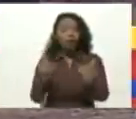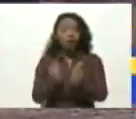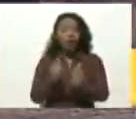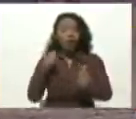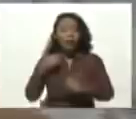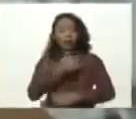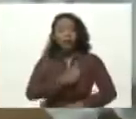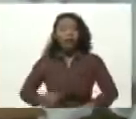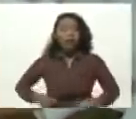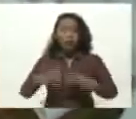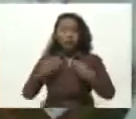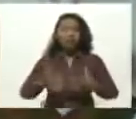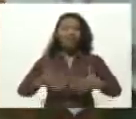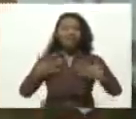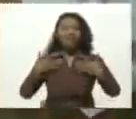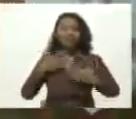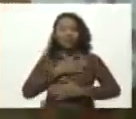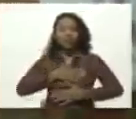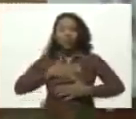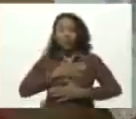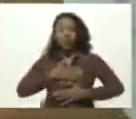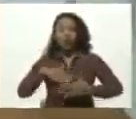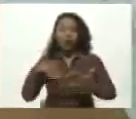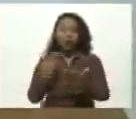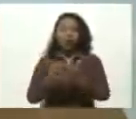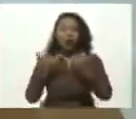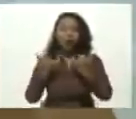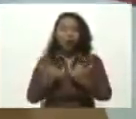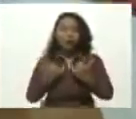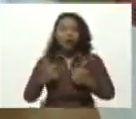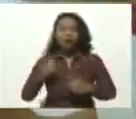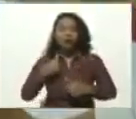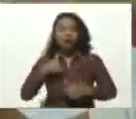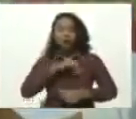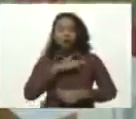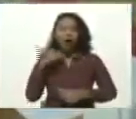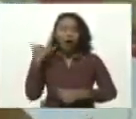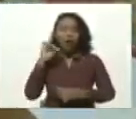mucha alegría, con mucha satisfacción, que hasta ahora nosotros tenemos